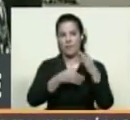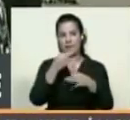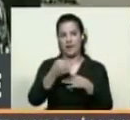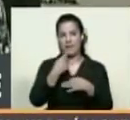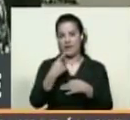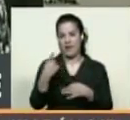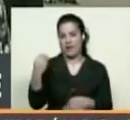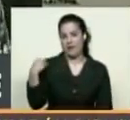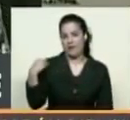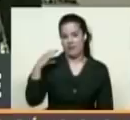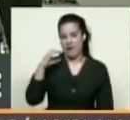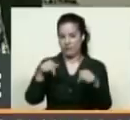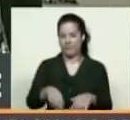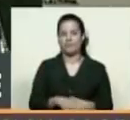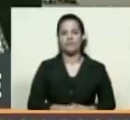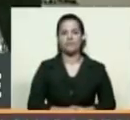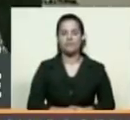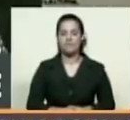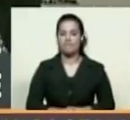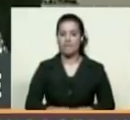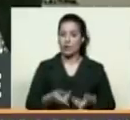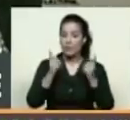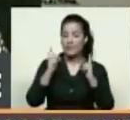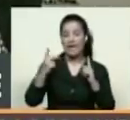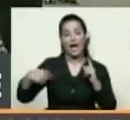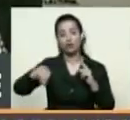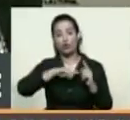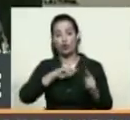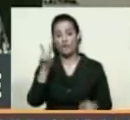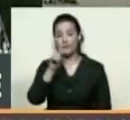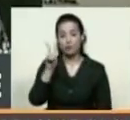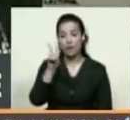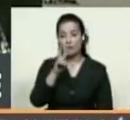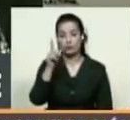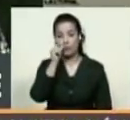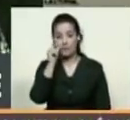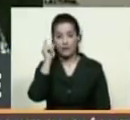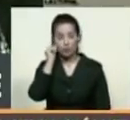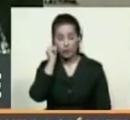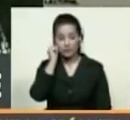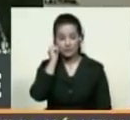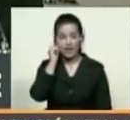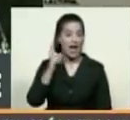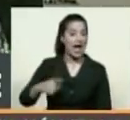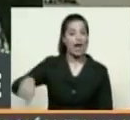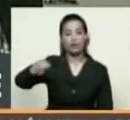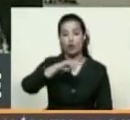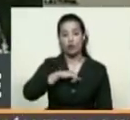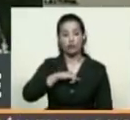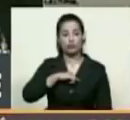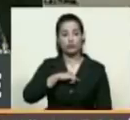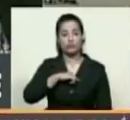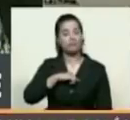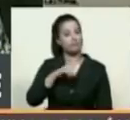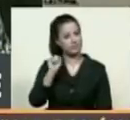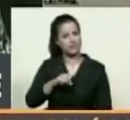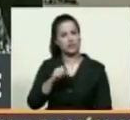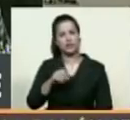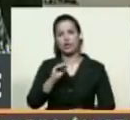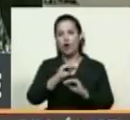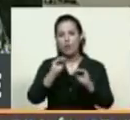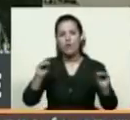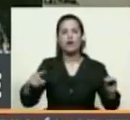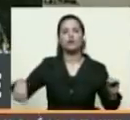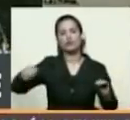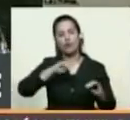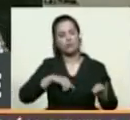Poder Electoral. Nos permite a todos los venezolanos y a todas las venezolanas, nos convoca a preservar